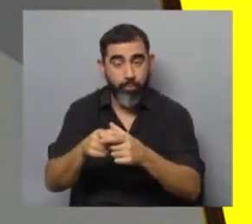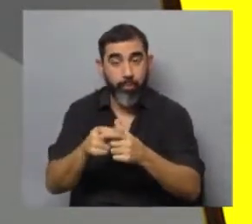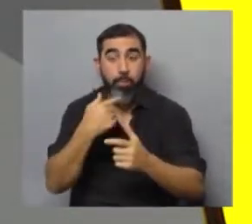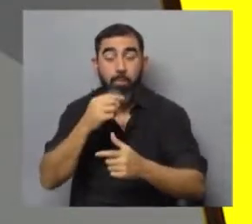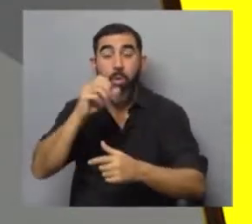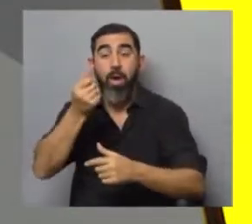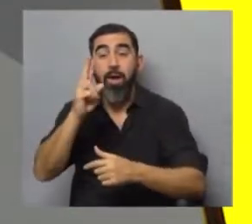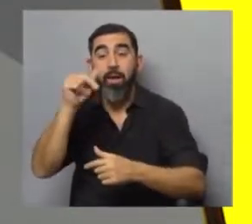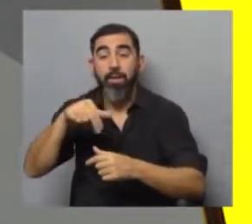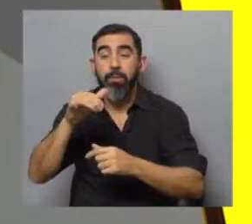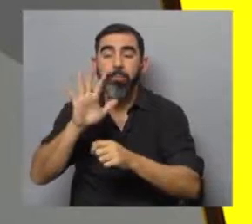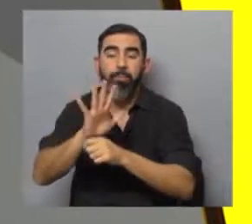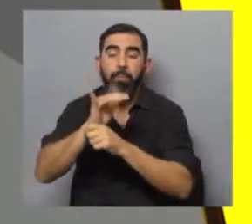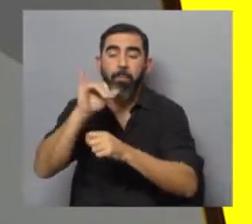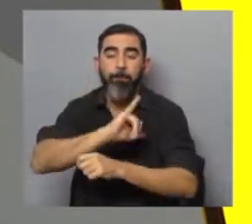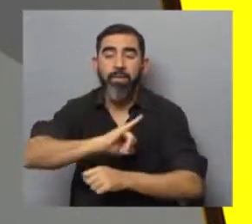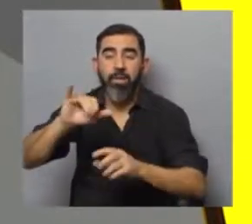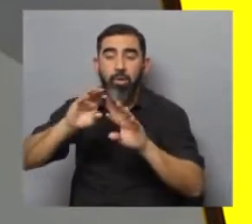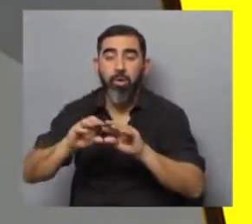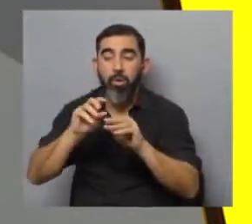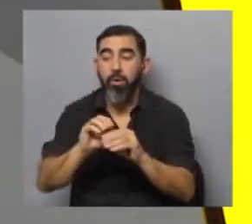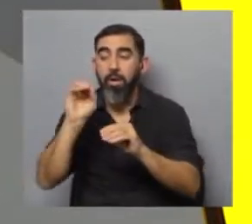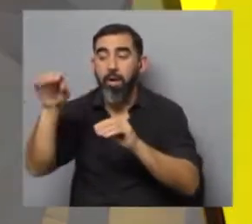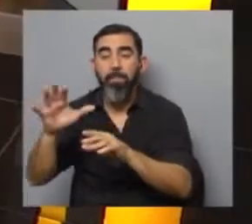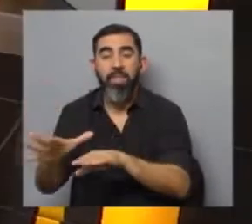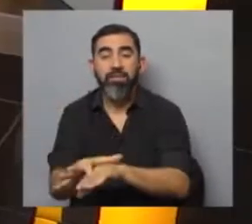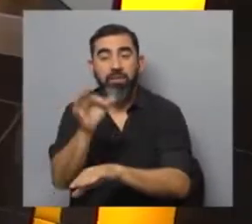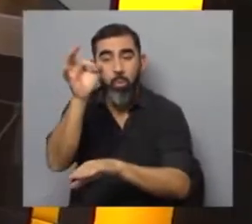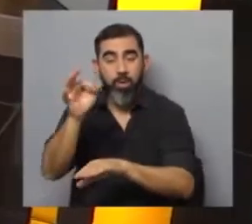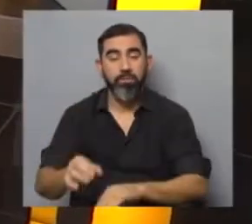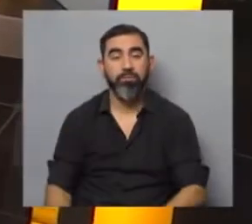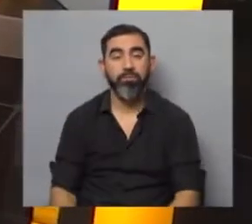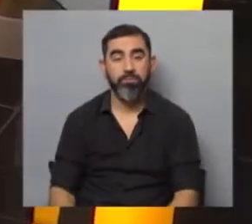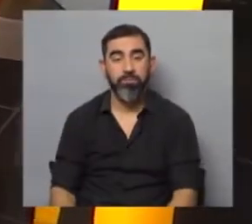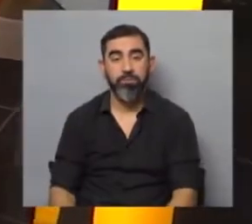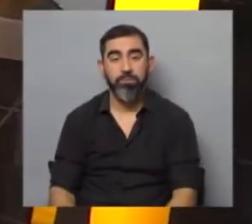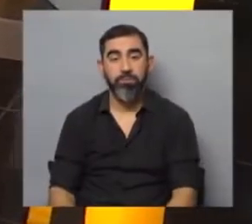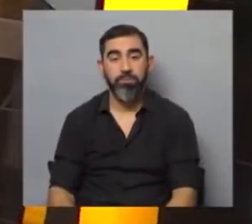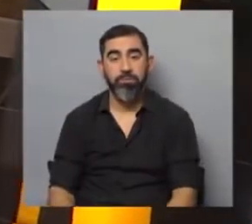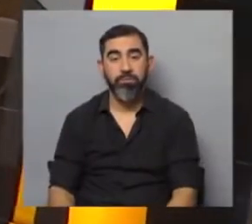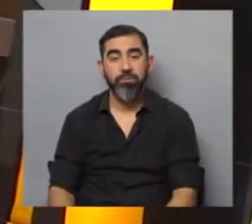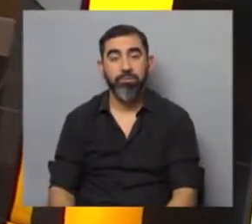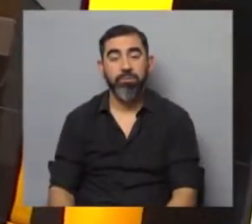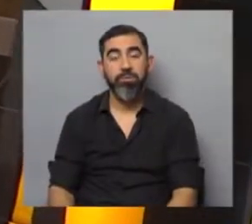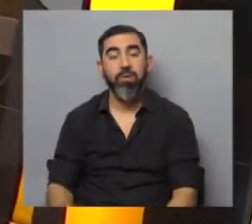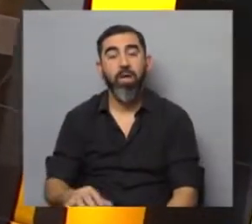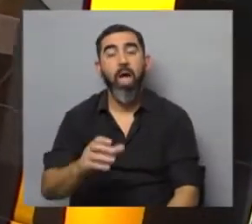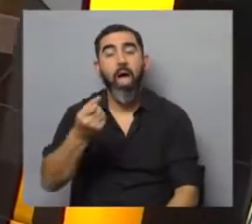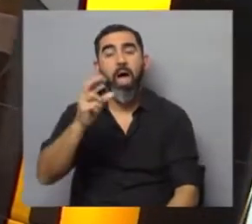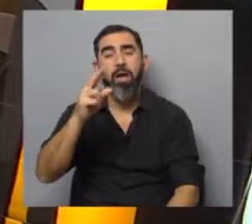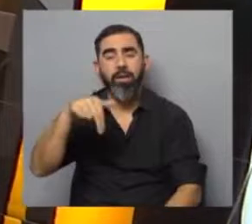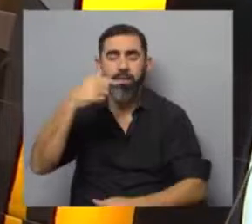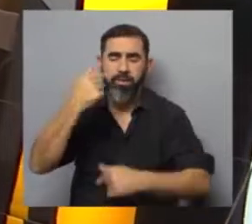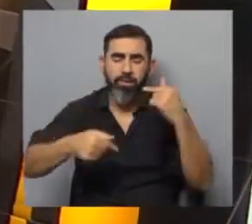ARN mensajero se traslada de una célula a otra. Sí, el ARN tiene una variedad de